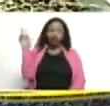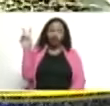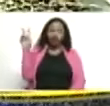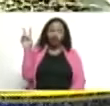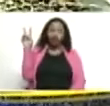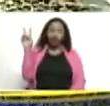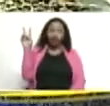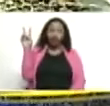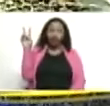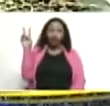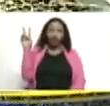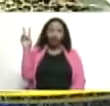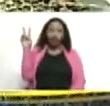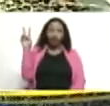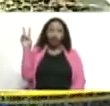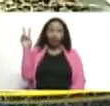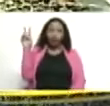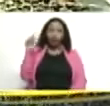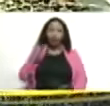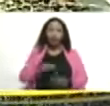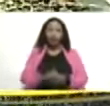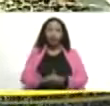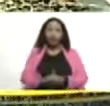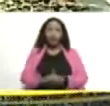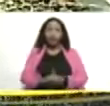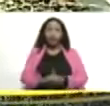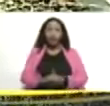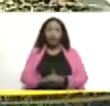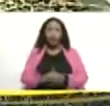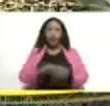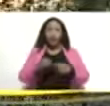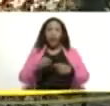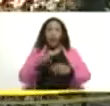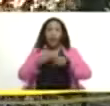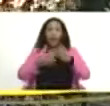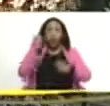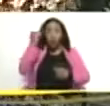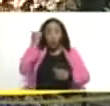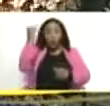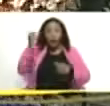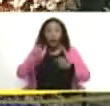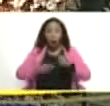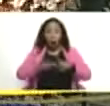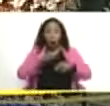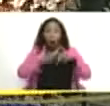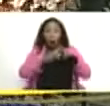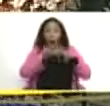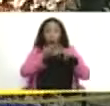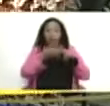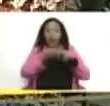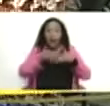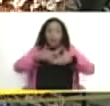que hizo la proeza de construir ejércitos contra un imperio,